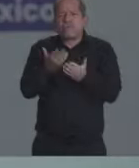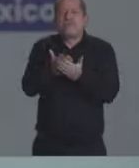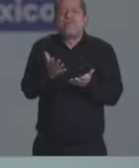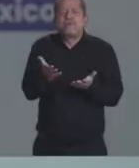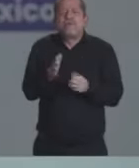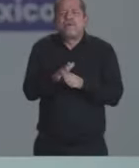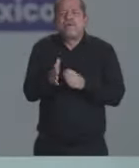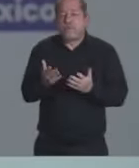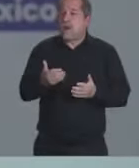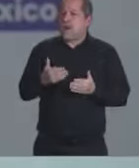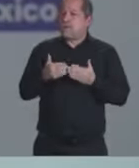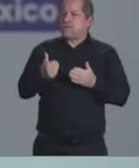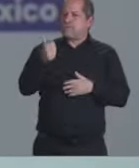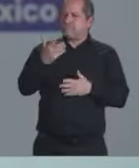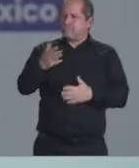Sí,